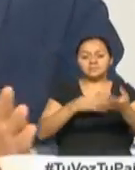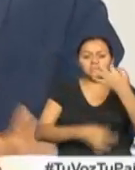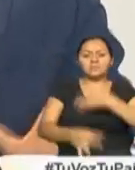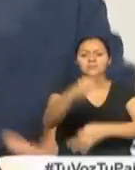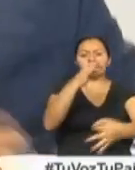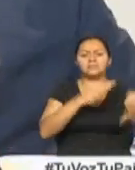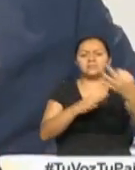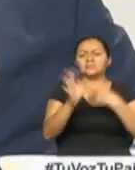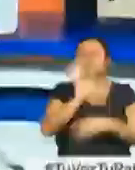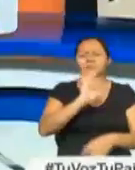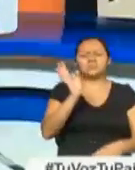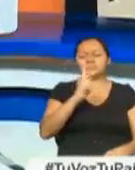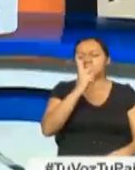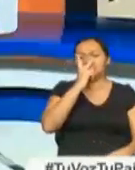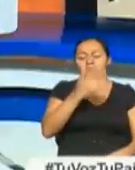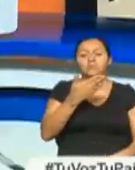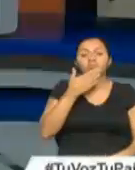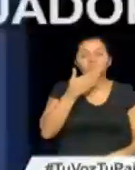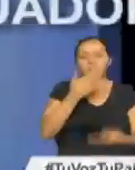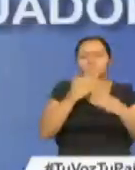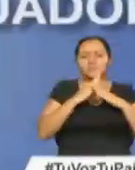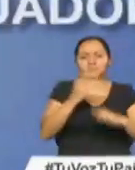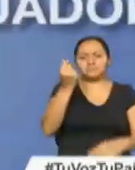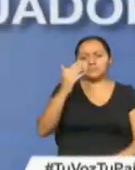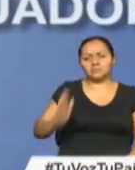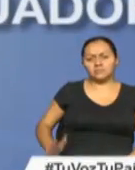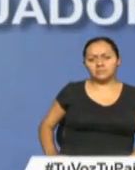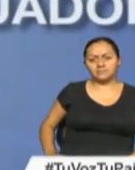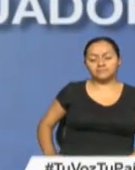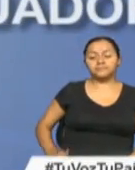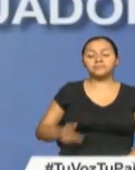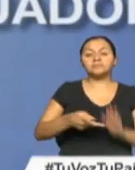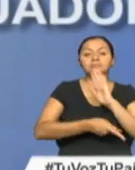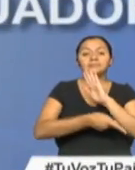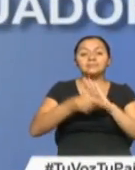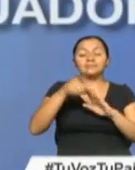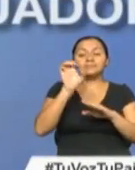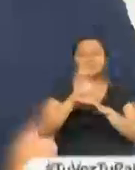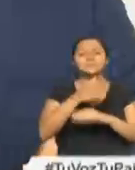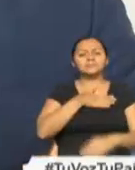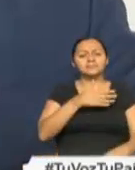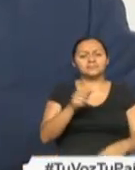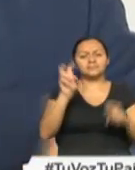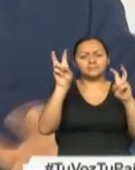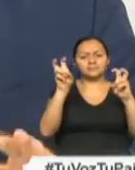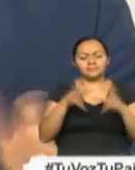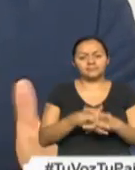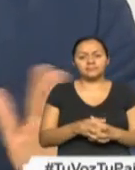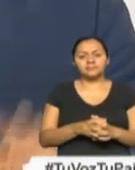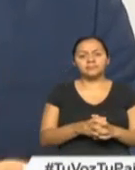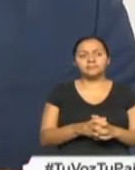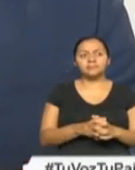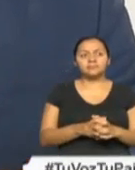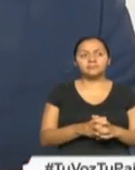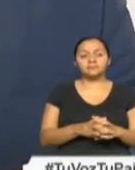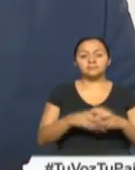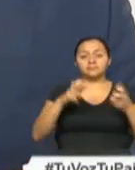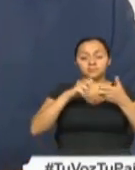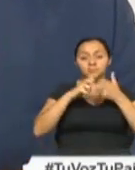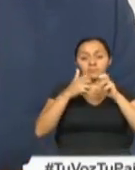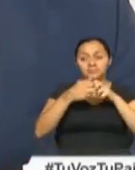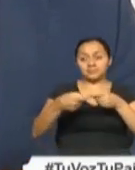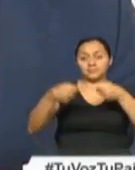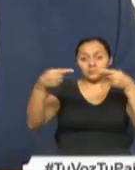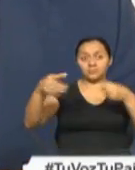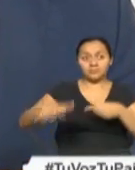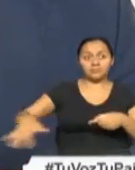más que demagogia, defender sus bolsillos. Caso Petroecuador. Para mal de los pecados de la oposición, al menos